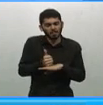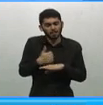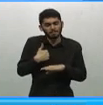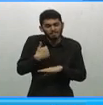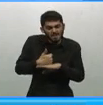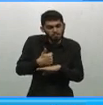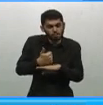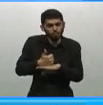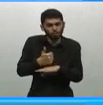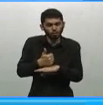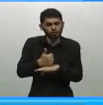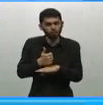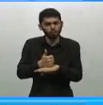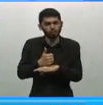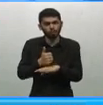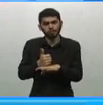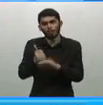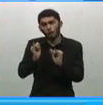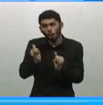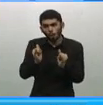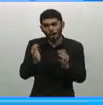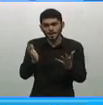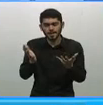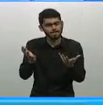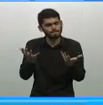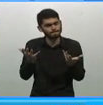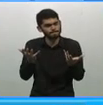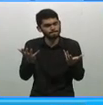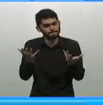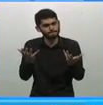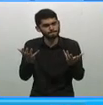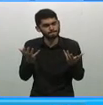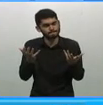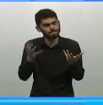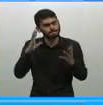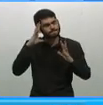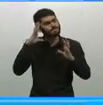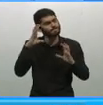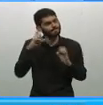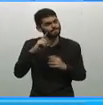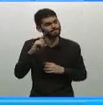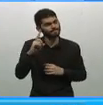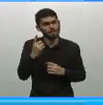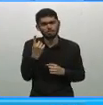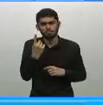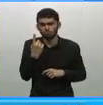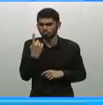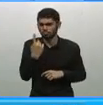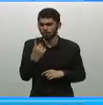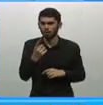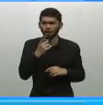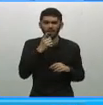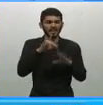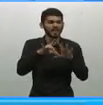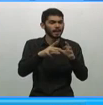que a nivel así de de juveniles no no no recuerdo ahora exactamente pero pero creo que en la selección